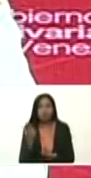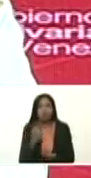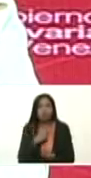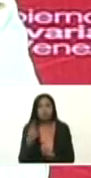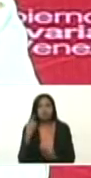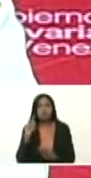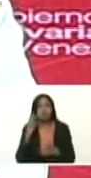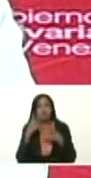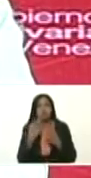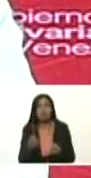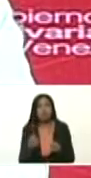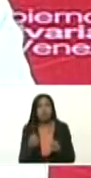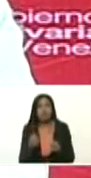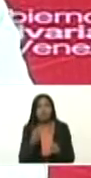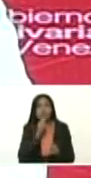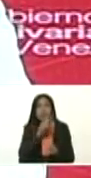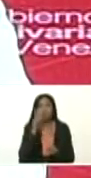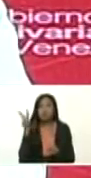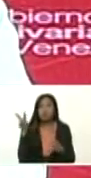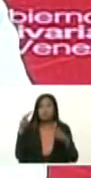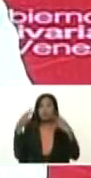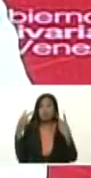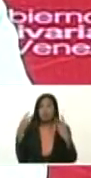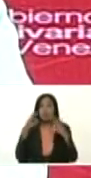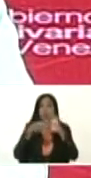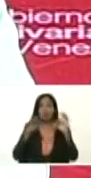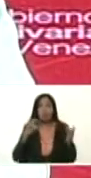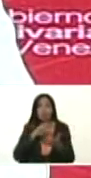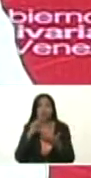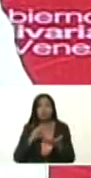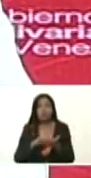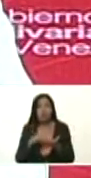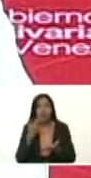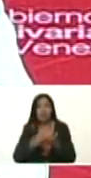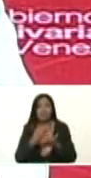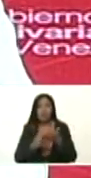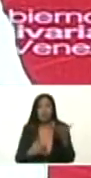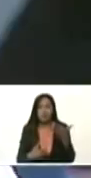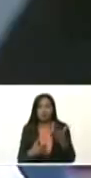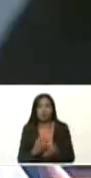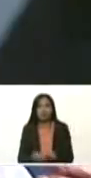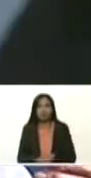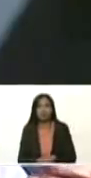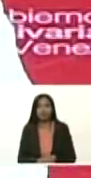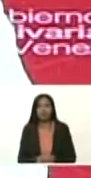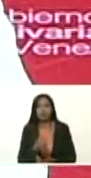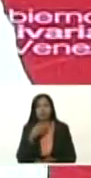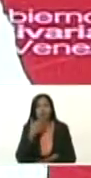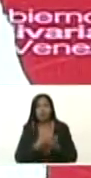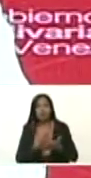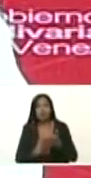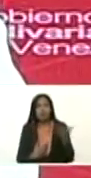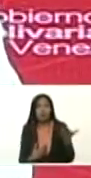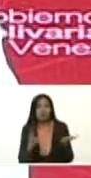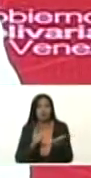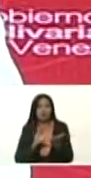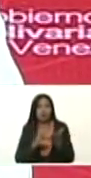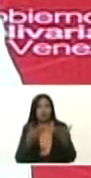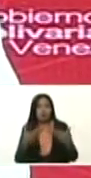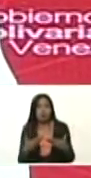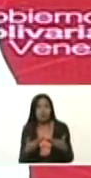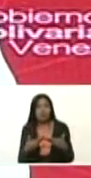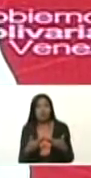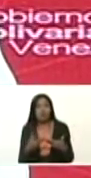Necesito entenderte, además, para quienes te están viendo en cadena nacional puedan entender la propuesta. Bueno, porque fíjate, la propuesta central que ustedes me traen y